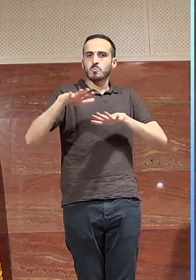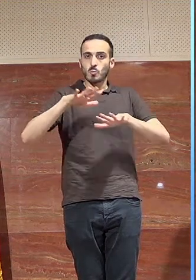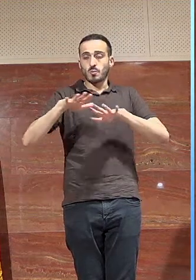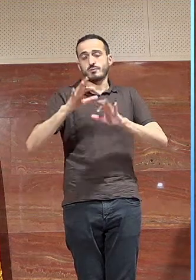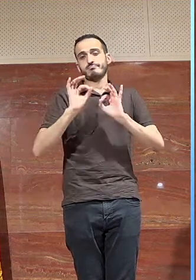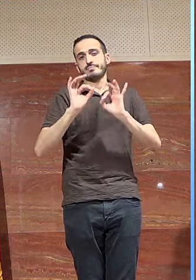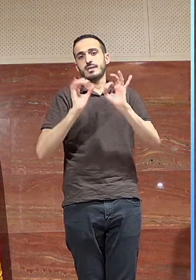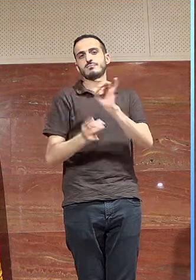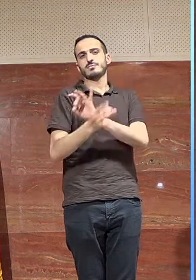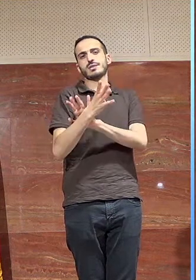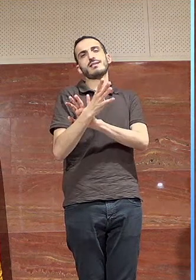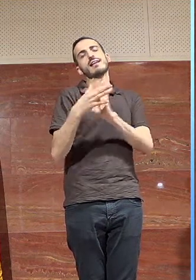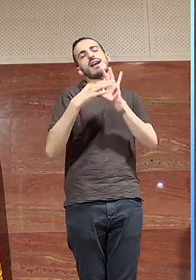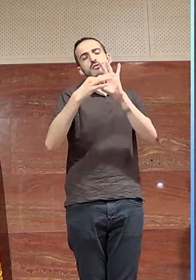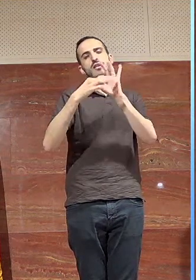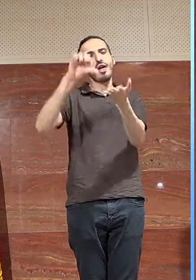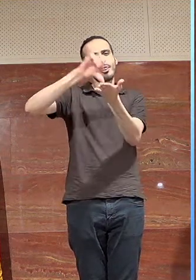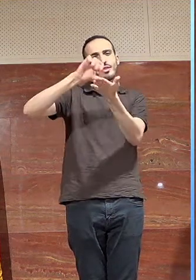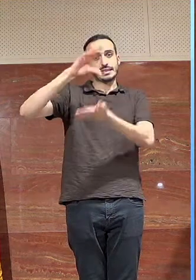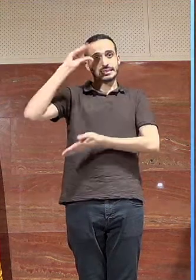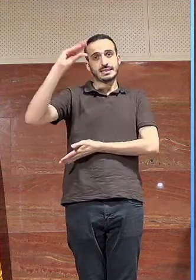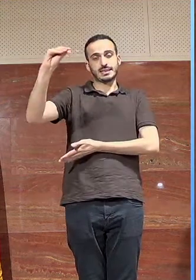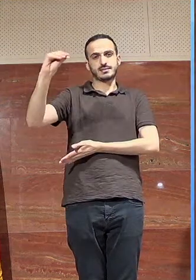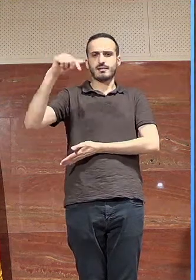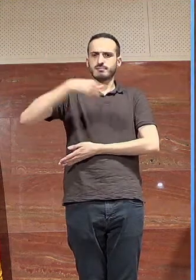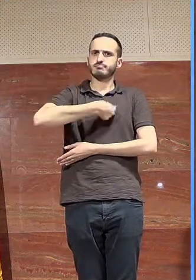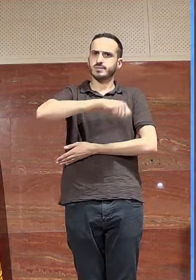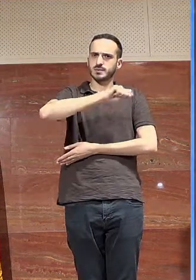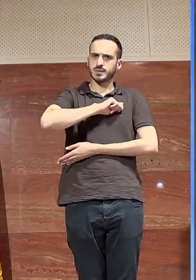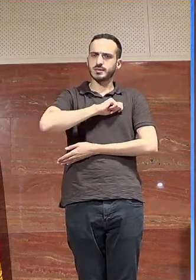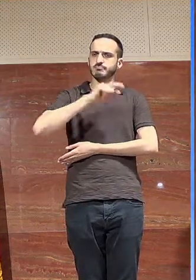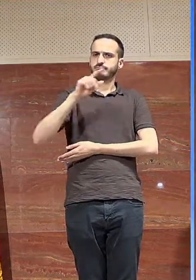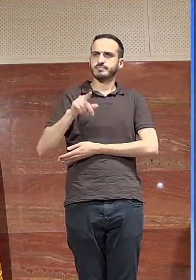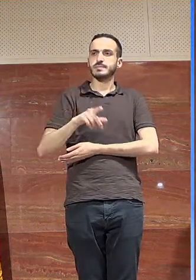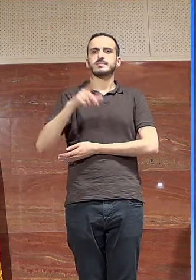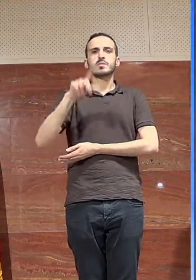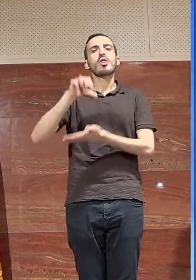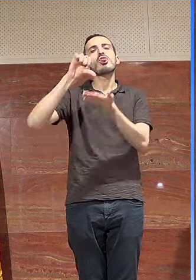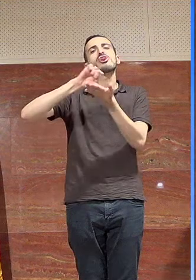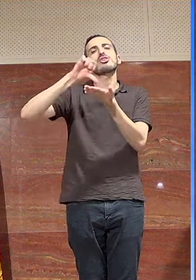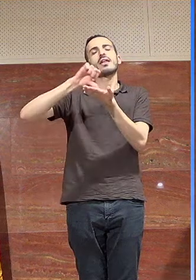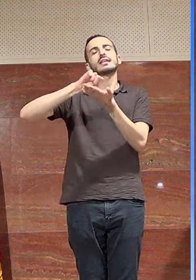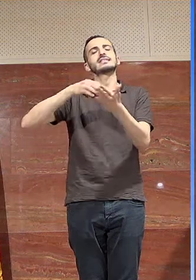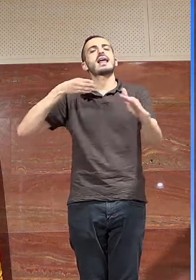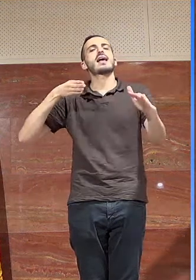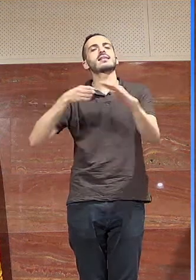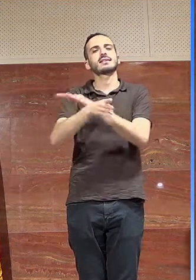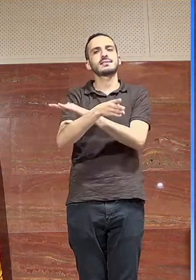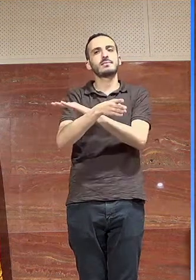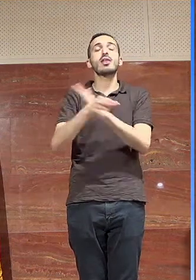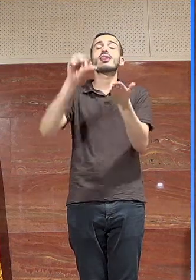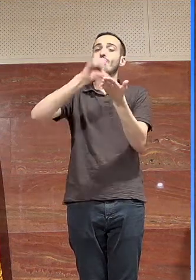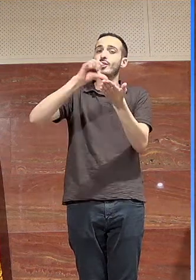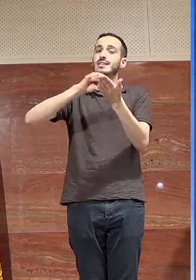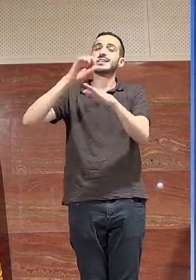sabéis, de ciudades inteligentes, principalmente en España, otro que tiene que ver con las ciudades accesibles, otro con las ciudades